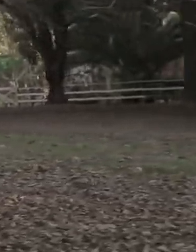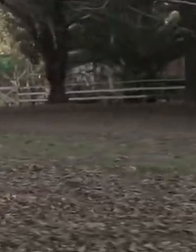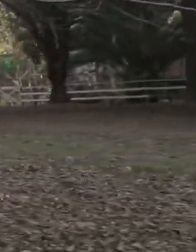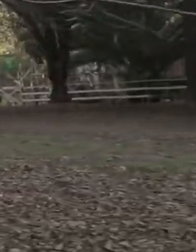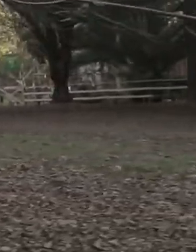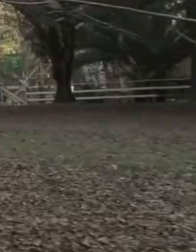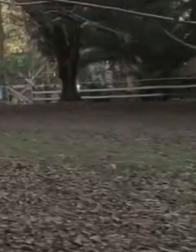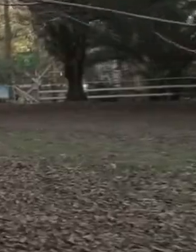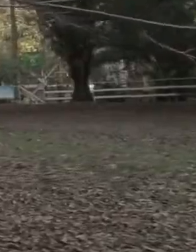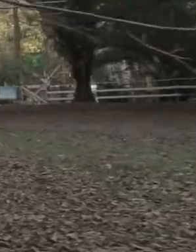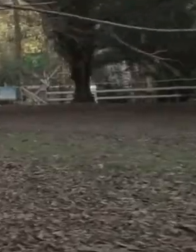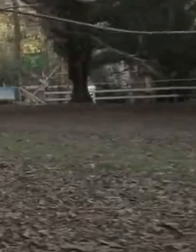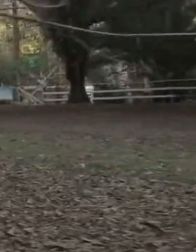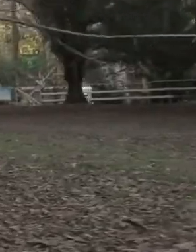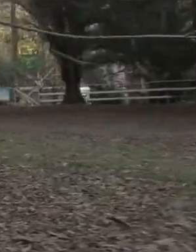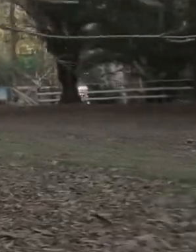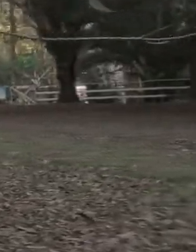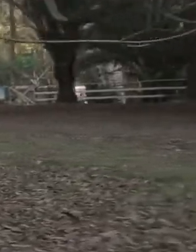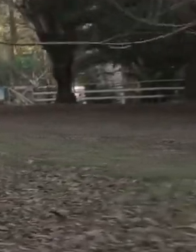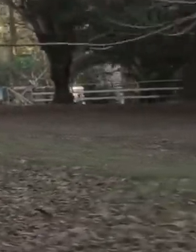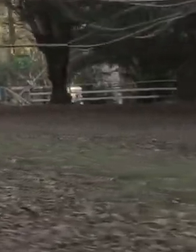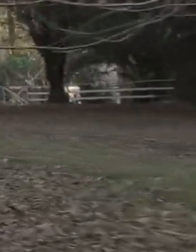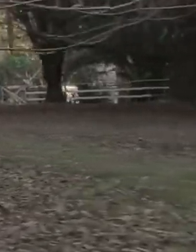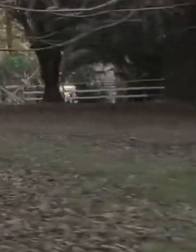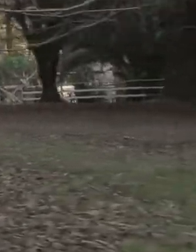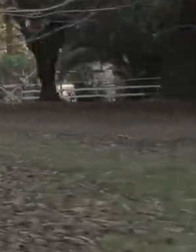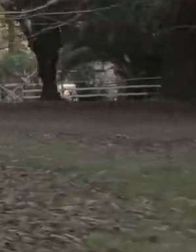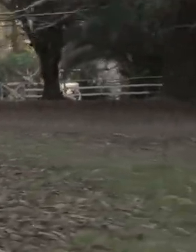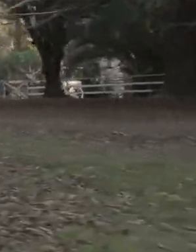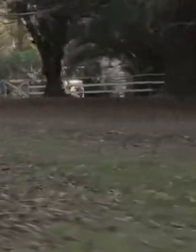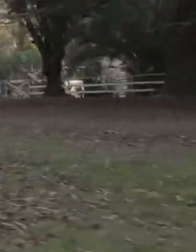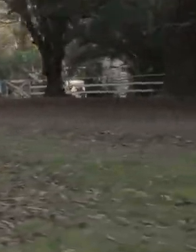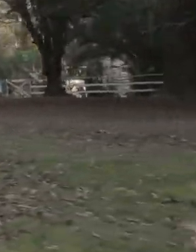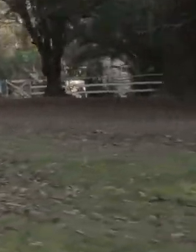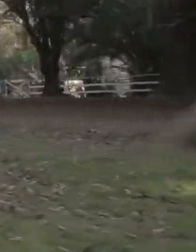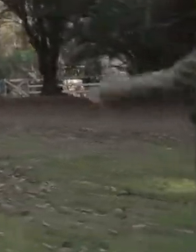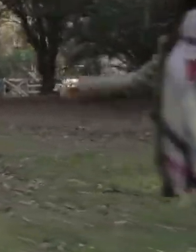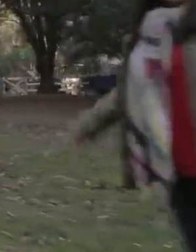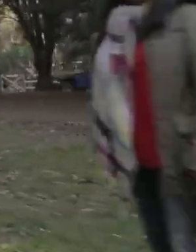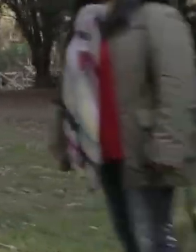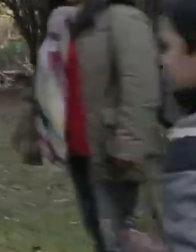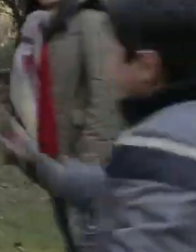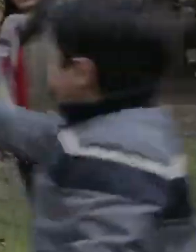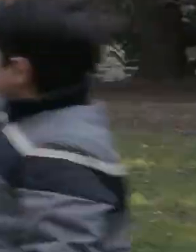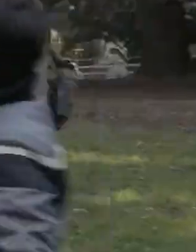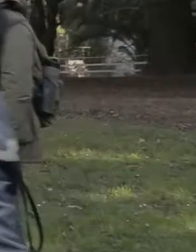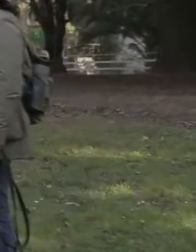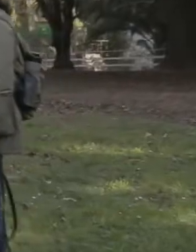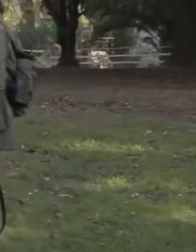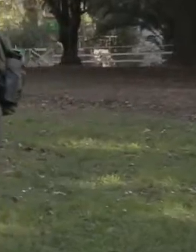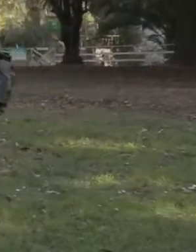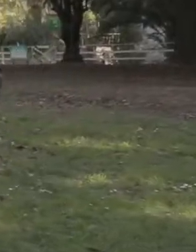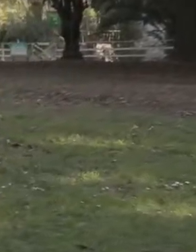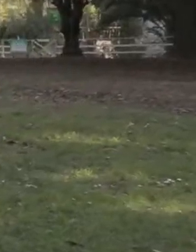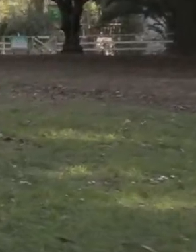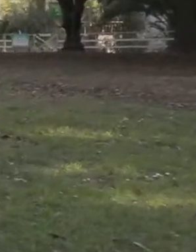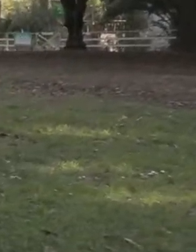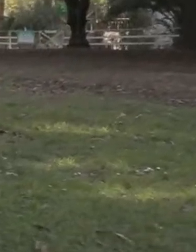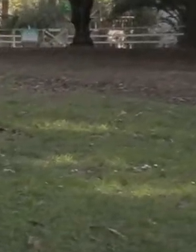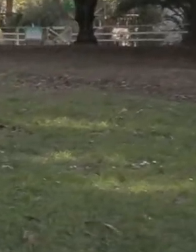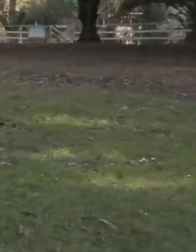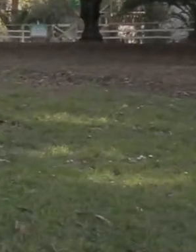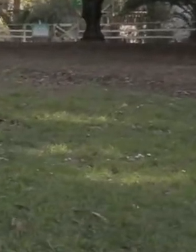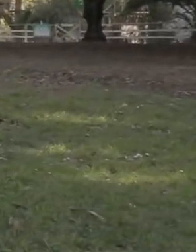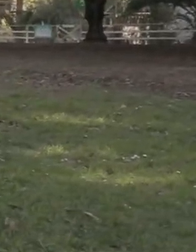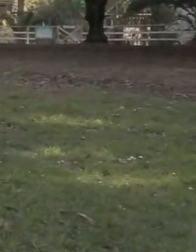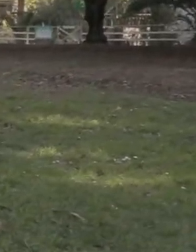ven. Valentín, ven. Salvador, ven. Miren que se ven lindos en el árbol. ¡Ven, otra! Vengan,